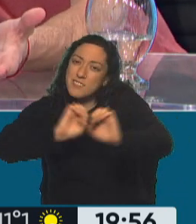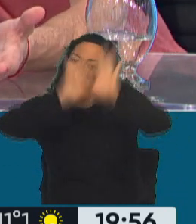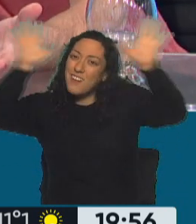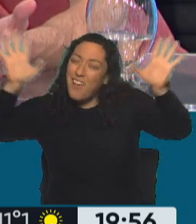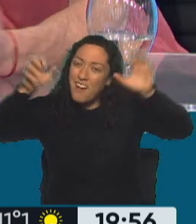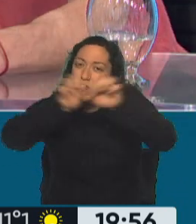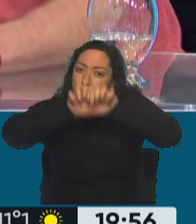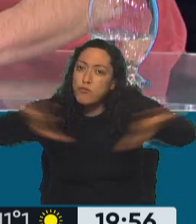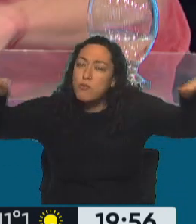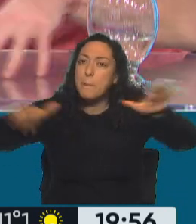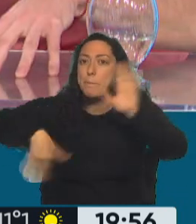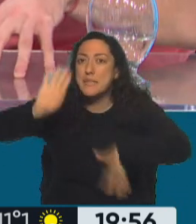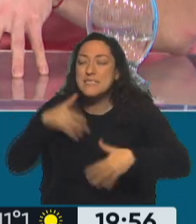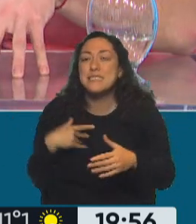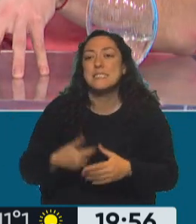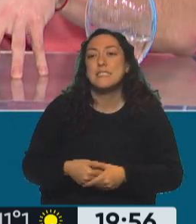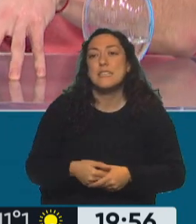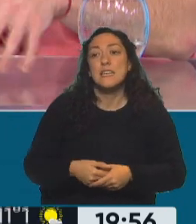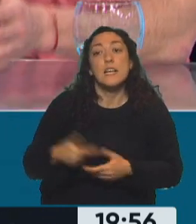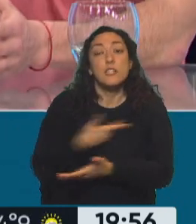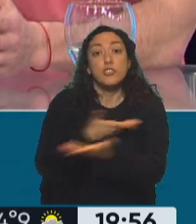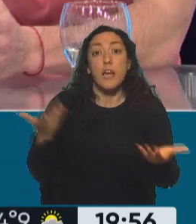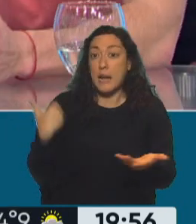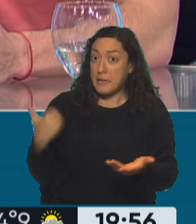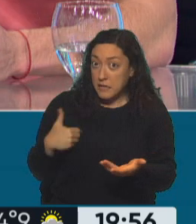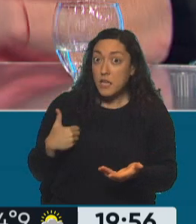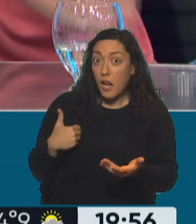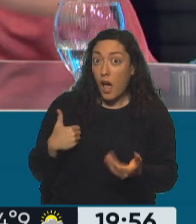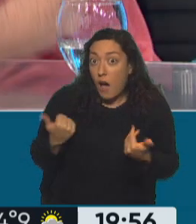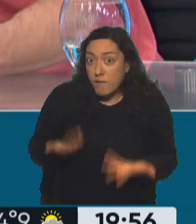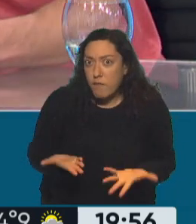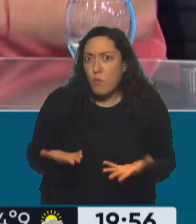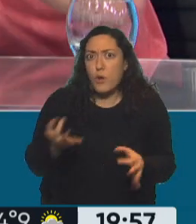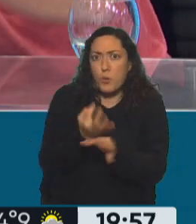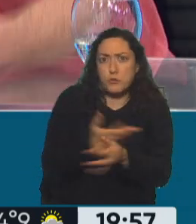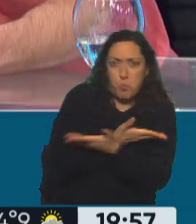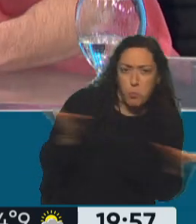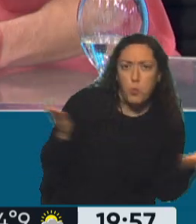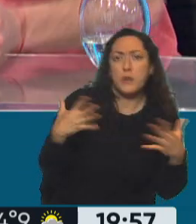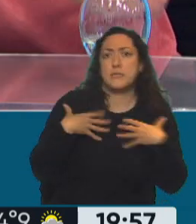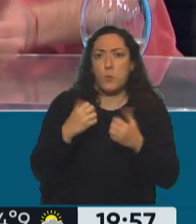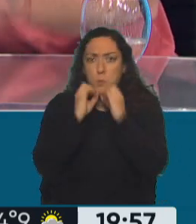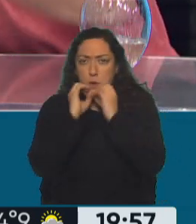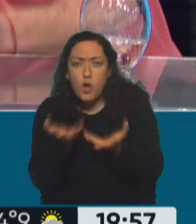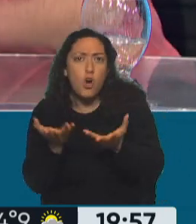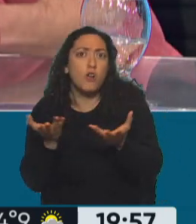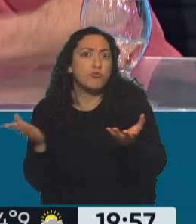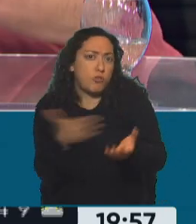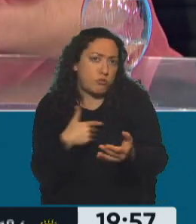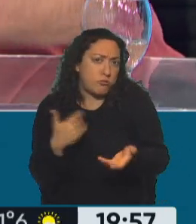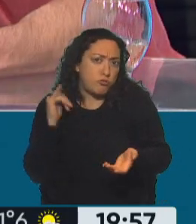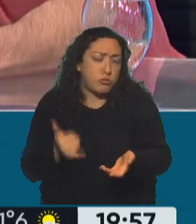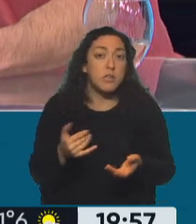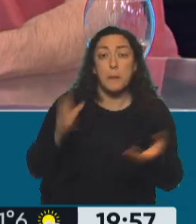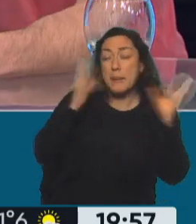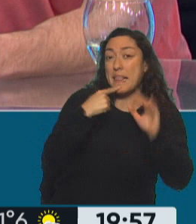llegar a la mayor cantidad de gente. Que la sociedad argentina va a estar a favor de cosas como mejorar la educación pública, mejorar la salud pública, porque Milei también dice voy a